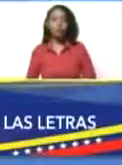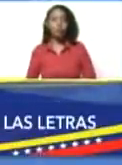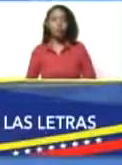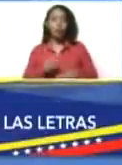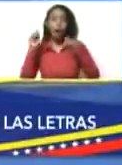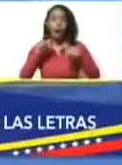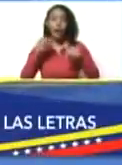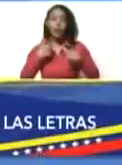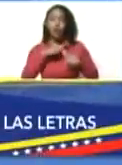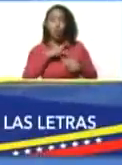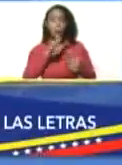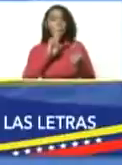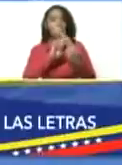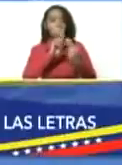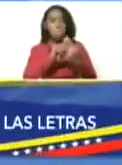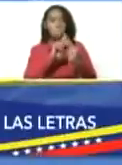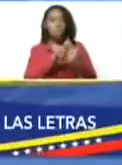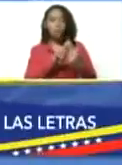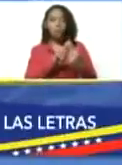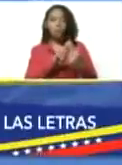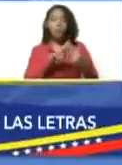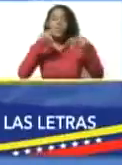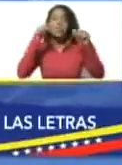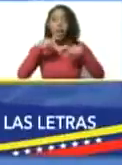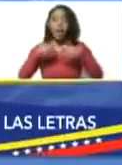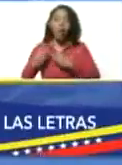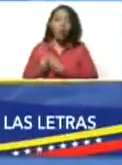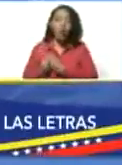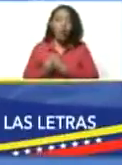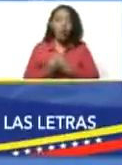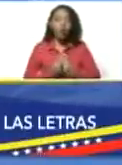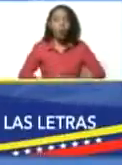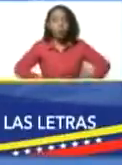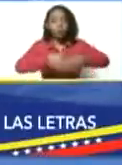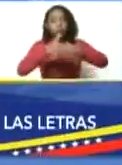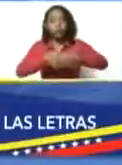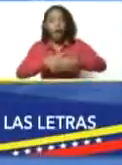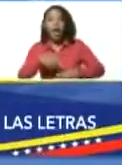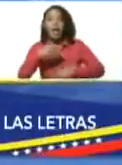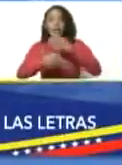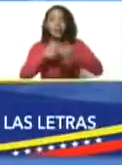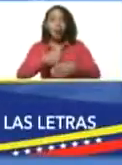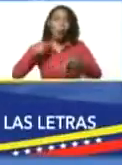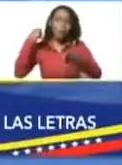Aquí nos conocimos y aquí juntos dimos la batalla,